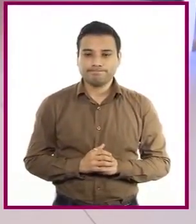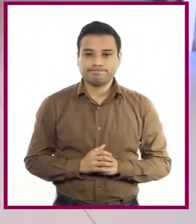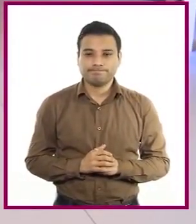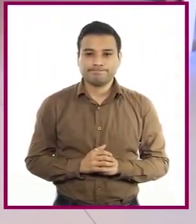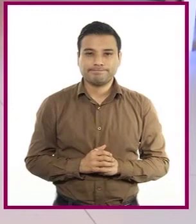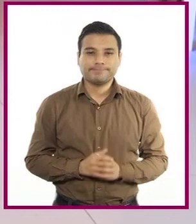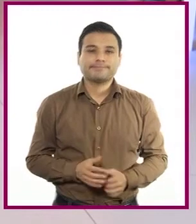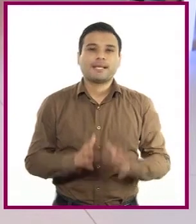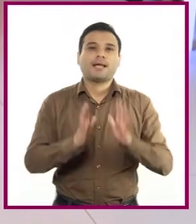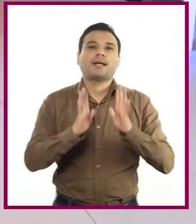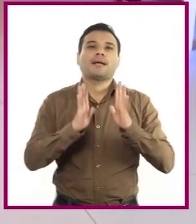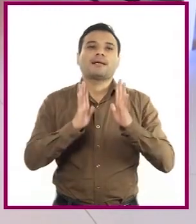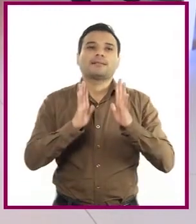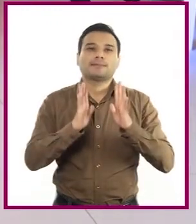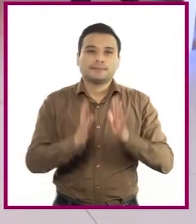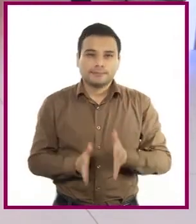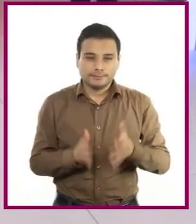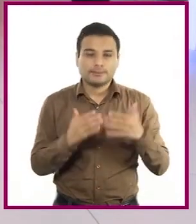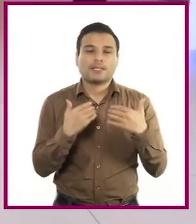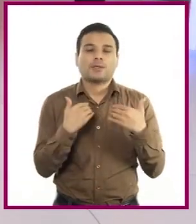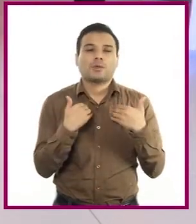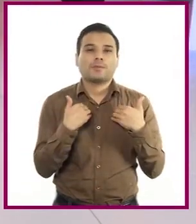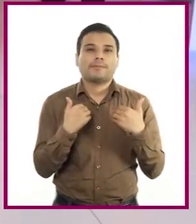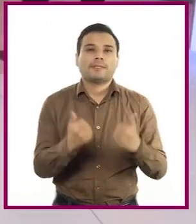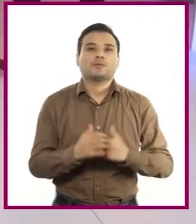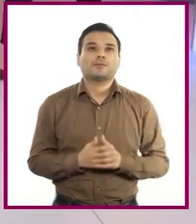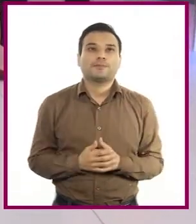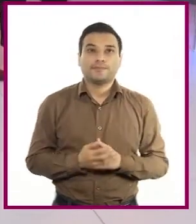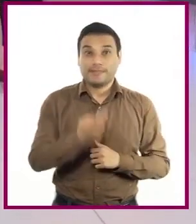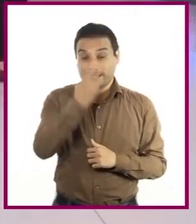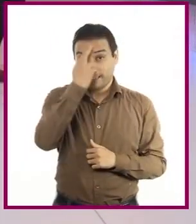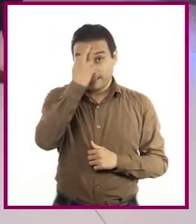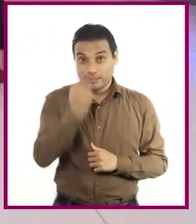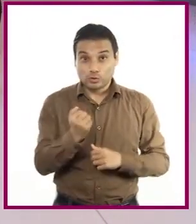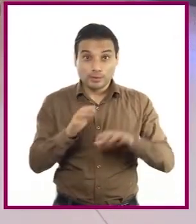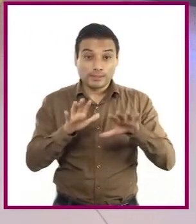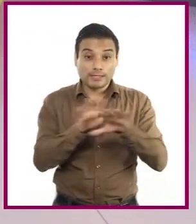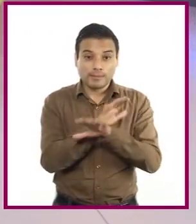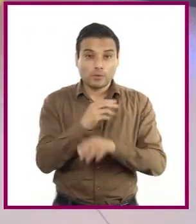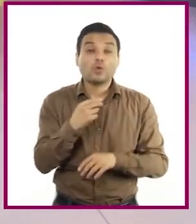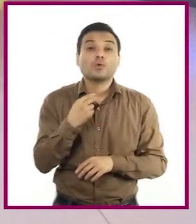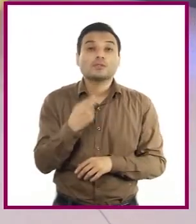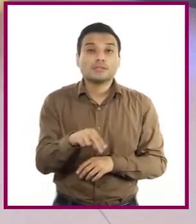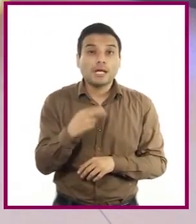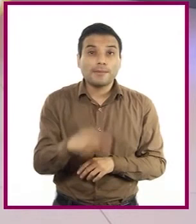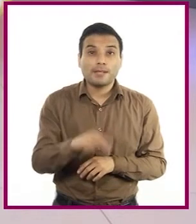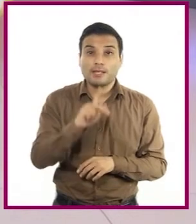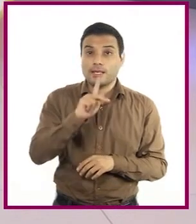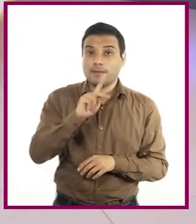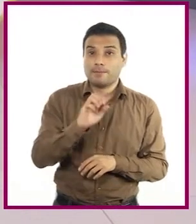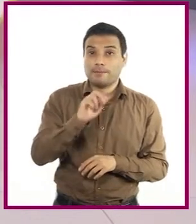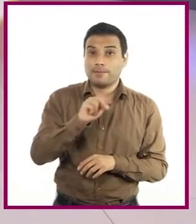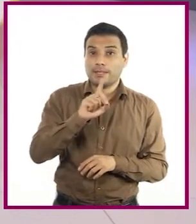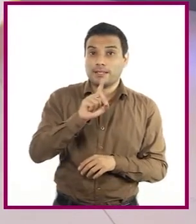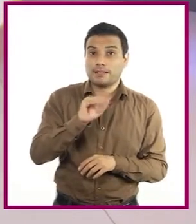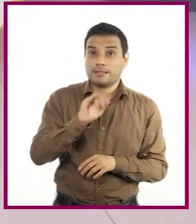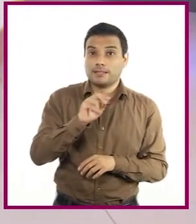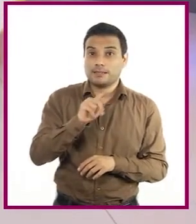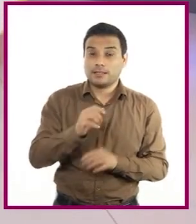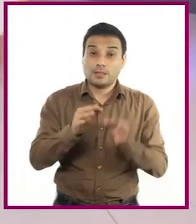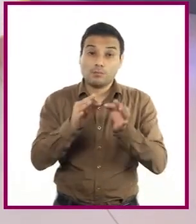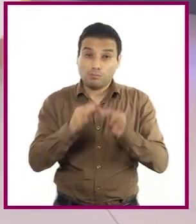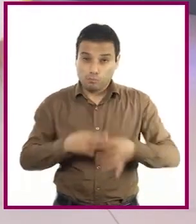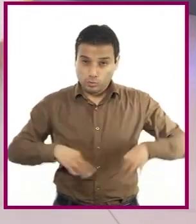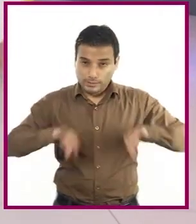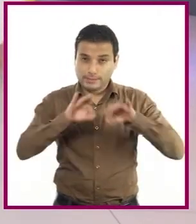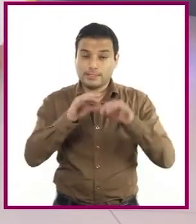Ahora entiendo, maestra Leti. La razón de cambio también es llamada pendiente y por lo que observo es muy importante